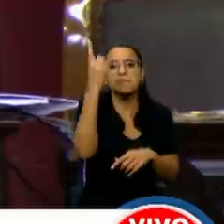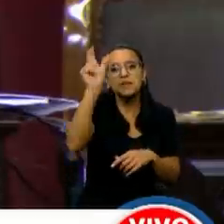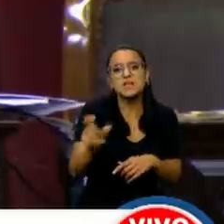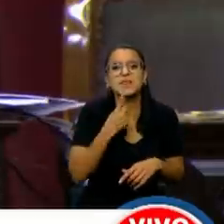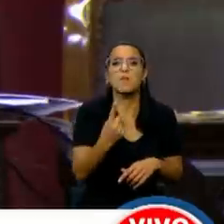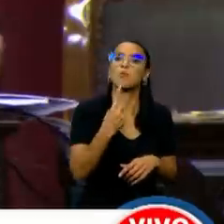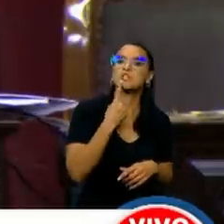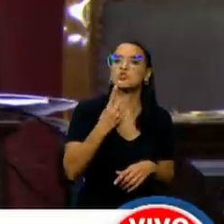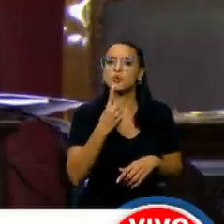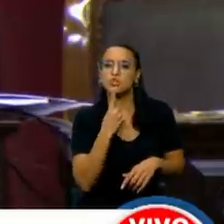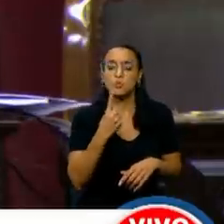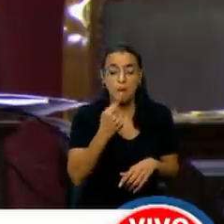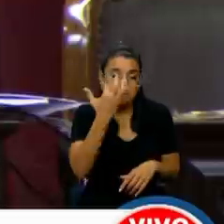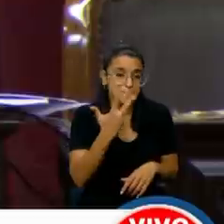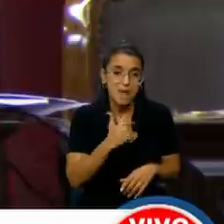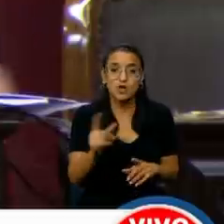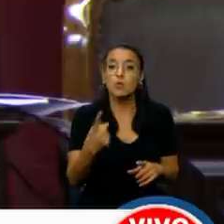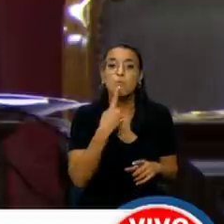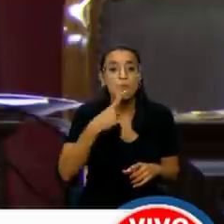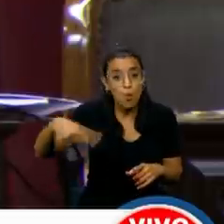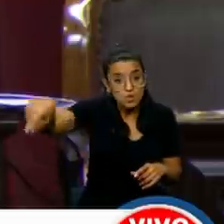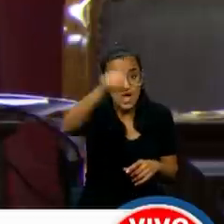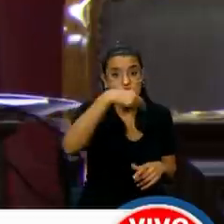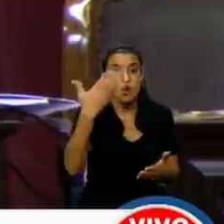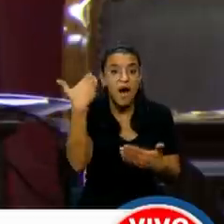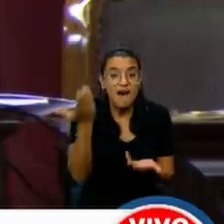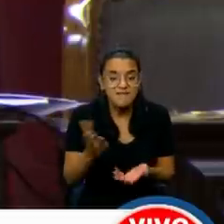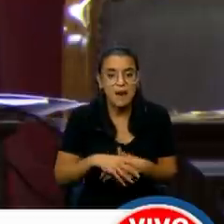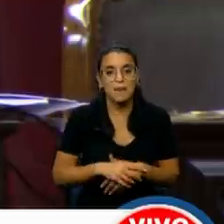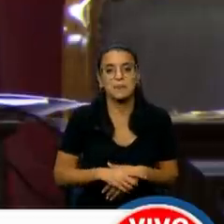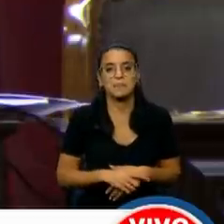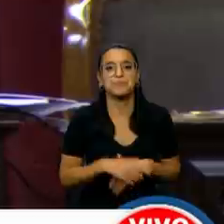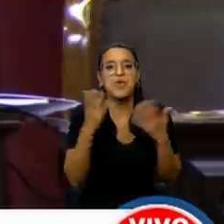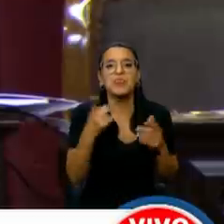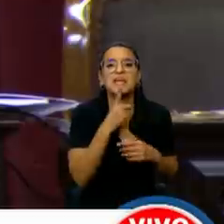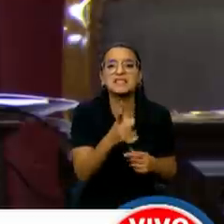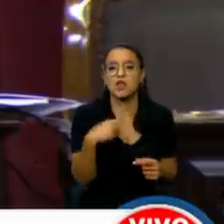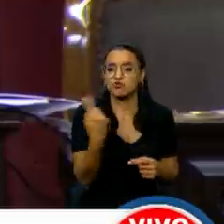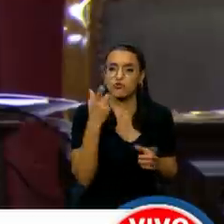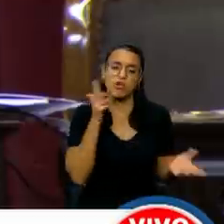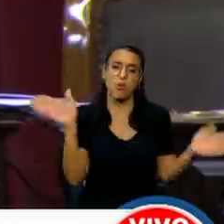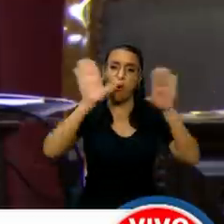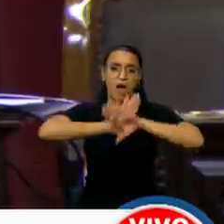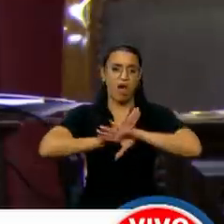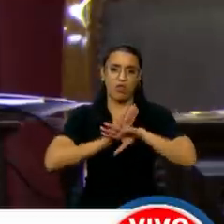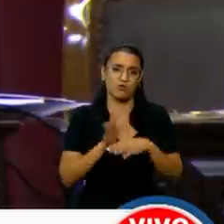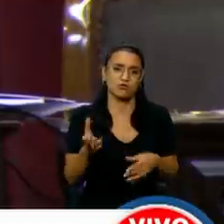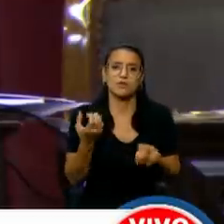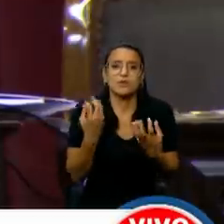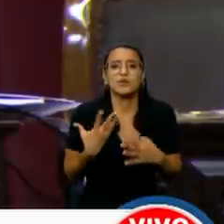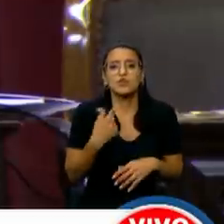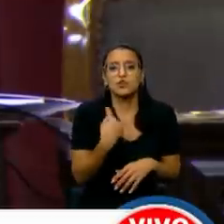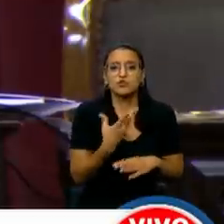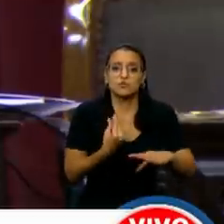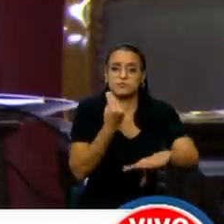muchachos los muchachos y la verdad que me encantó para los muchachos les hablaba y decía que estamos equivocados que nosotros representamos en